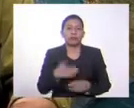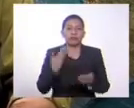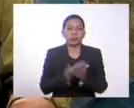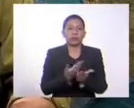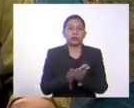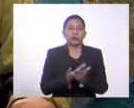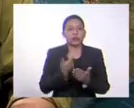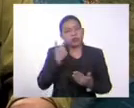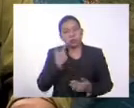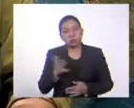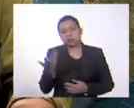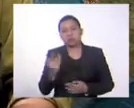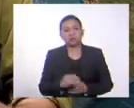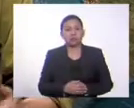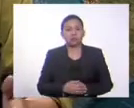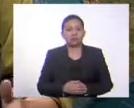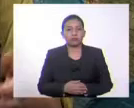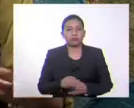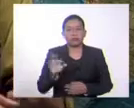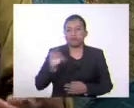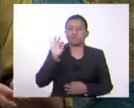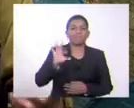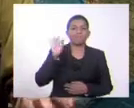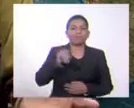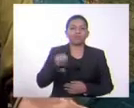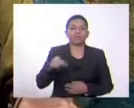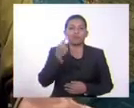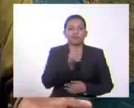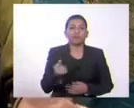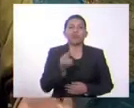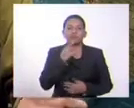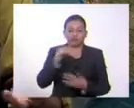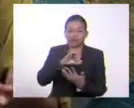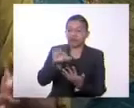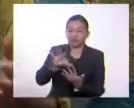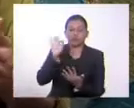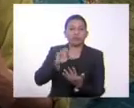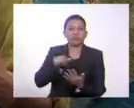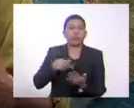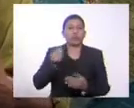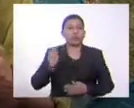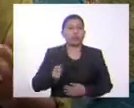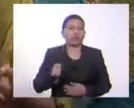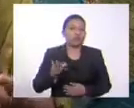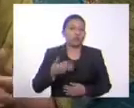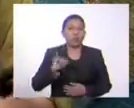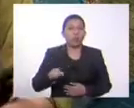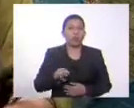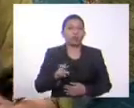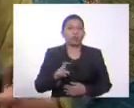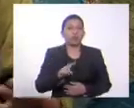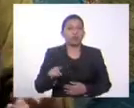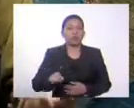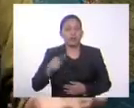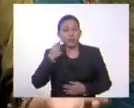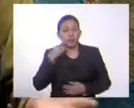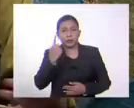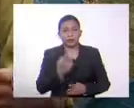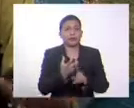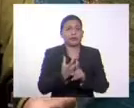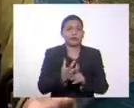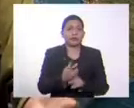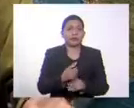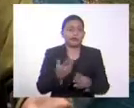jueces. Por supuesto que si el representante, el diputado, no está garantizando los intereses de la población y de la sociedad civil, pues ahí se va a